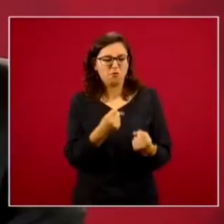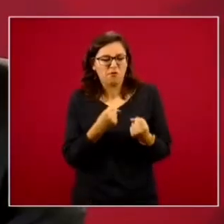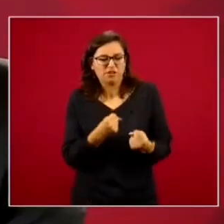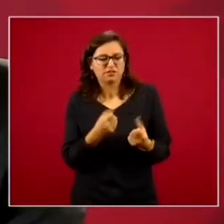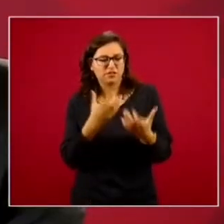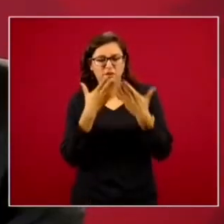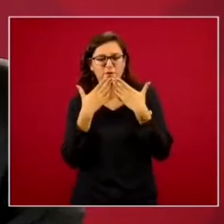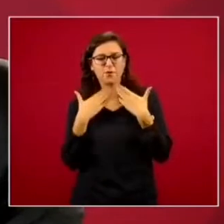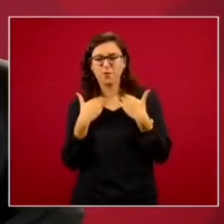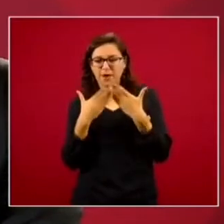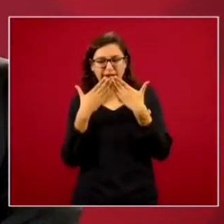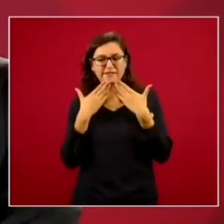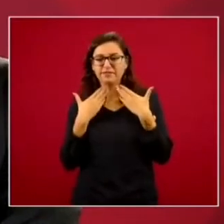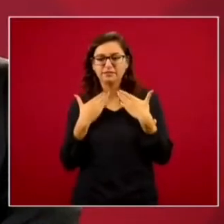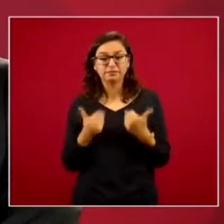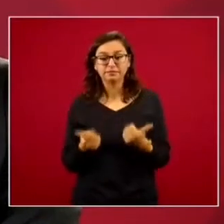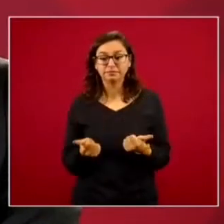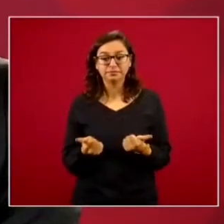para